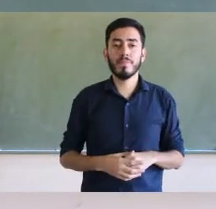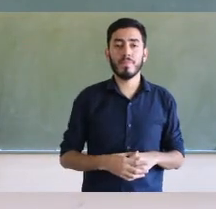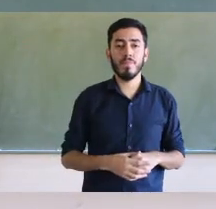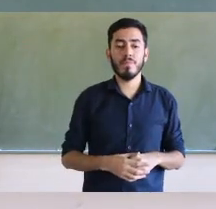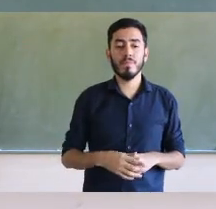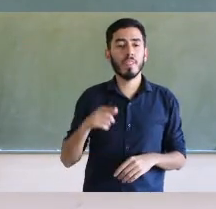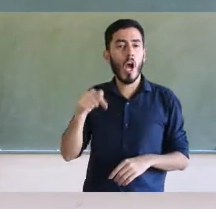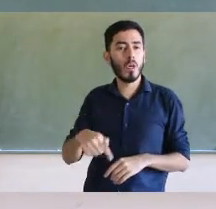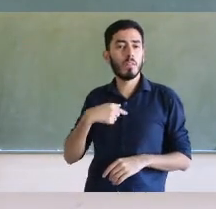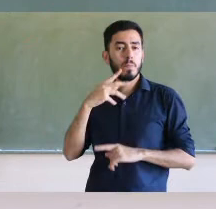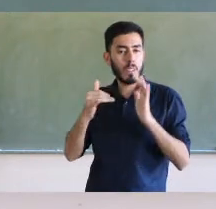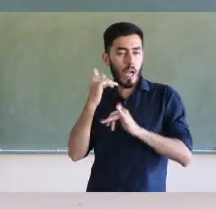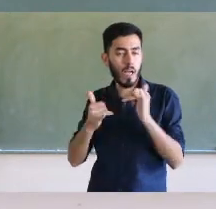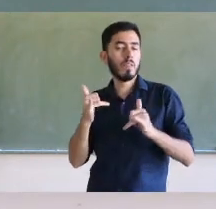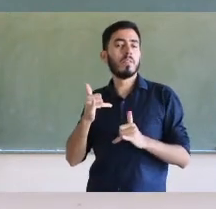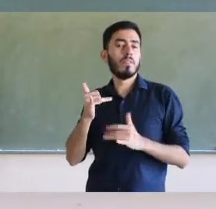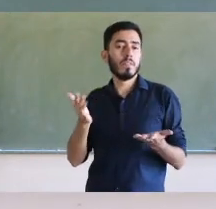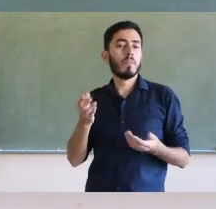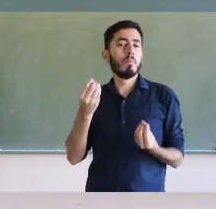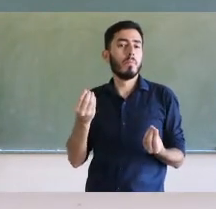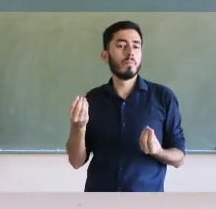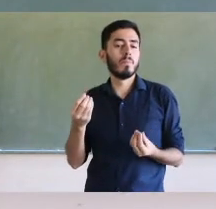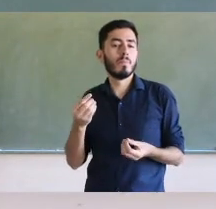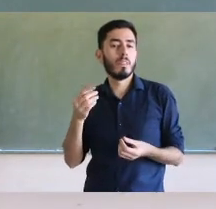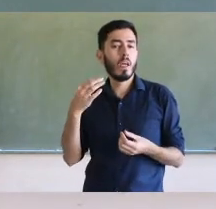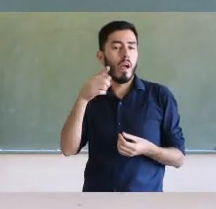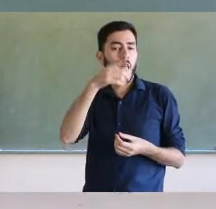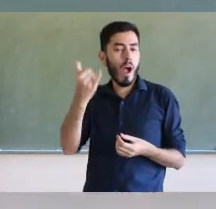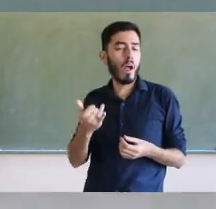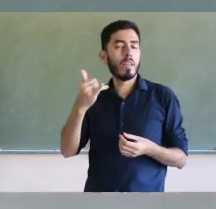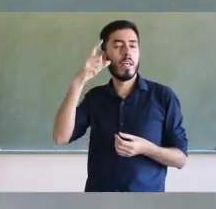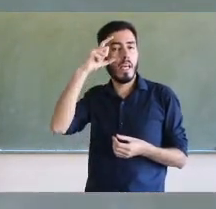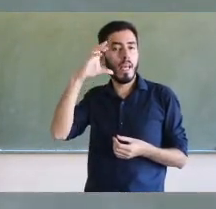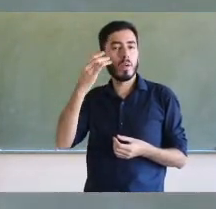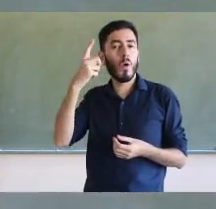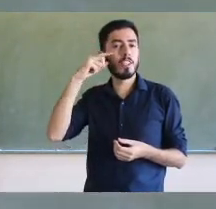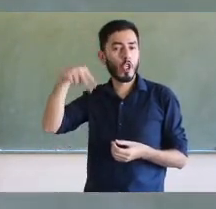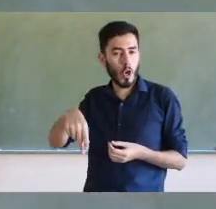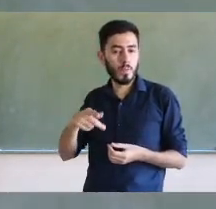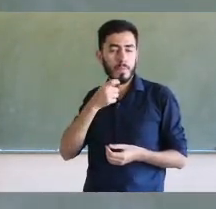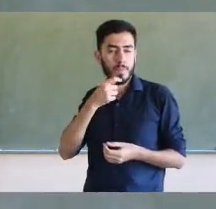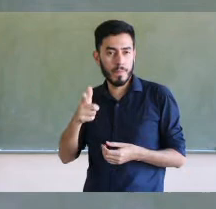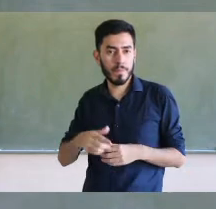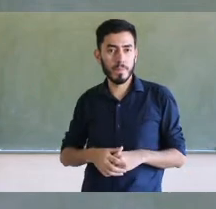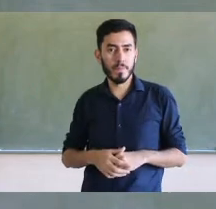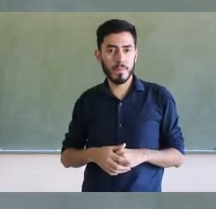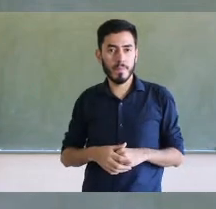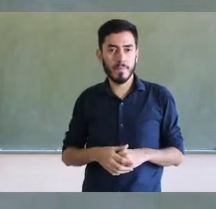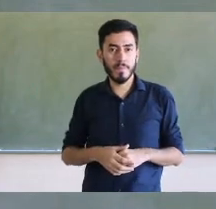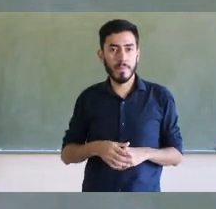un par de ejemplos donde vamos a estar representadas las ecuaciones. Veamos un ejemplo de ecuaciones.